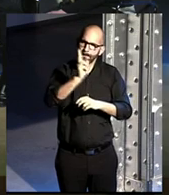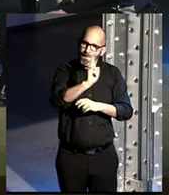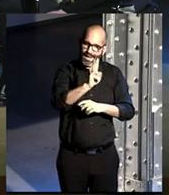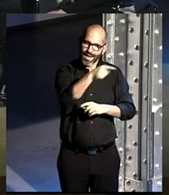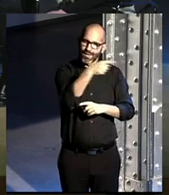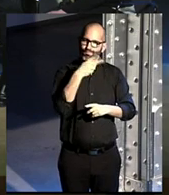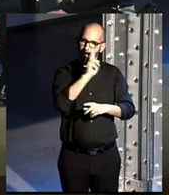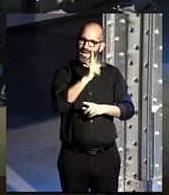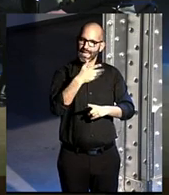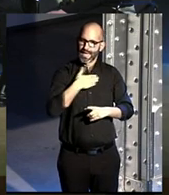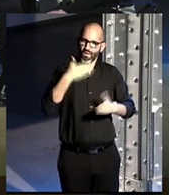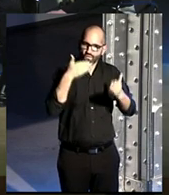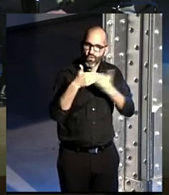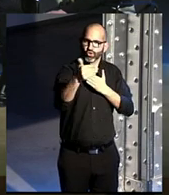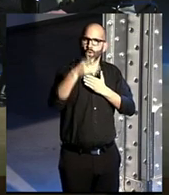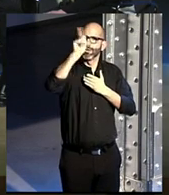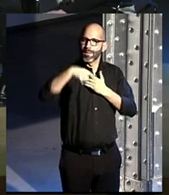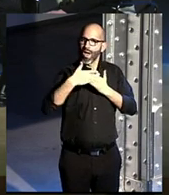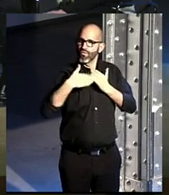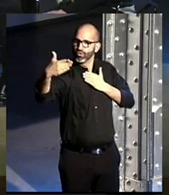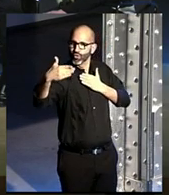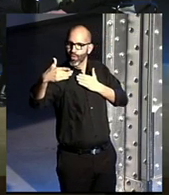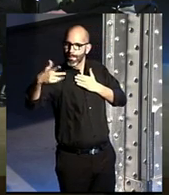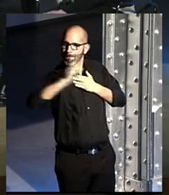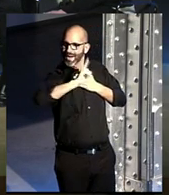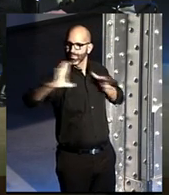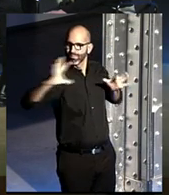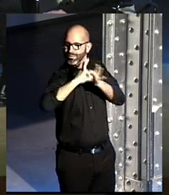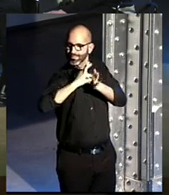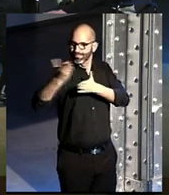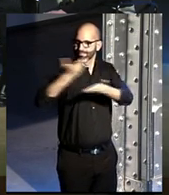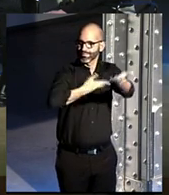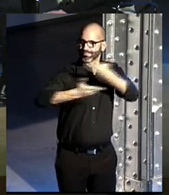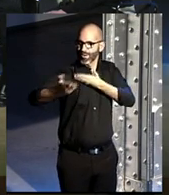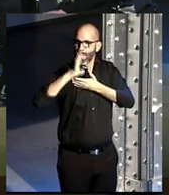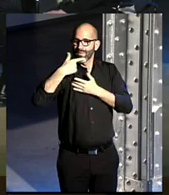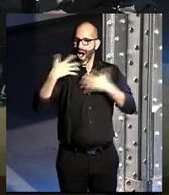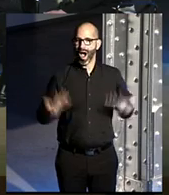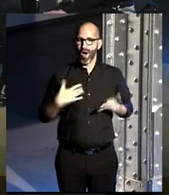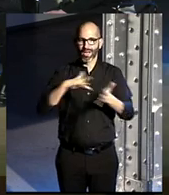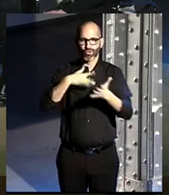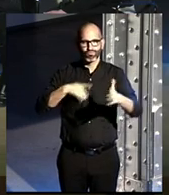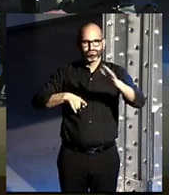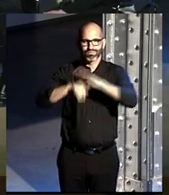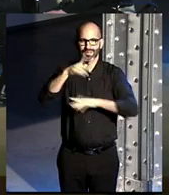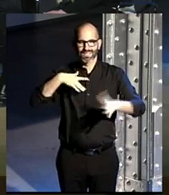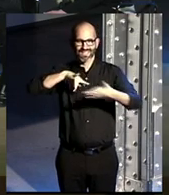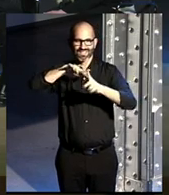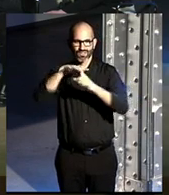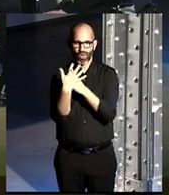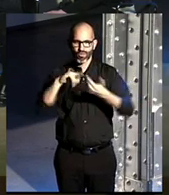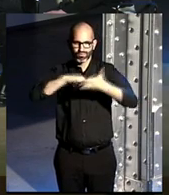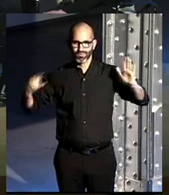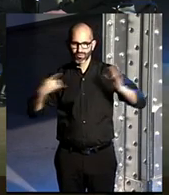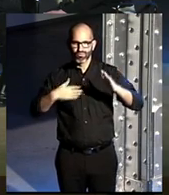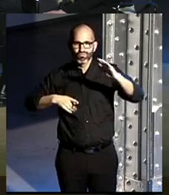del interés del futuro por Verne, porque ahora en pleno auge de las corrientes retrofuturistas y del interés del género, sobre todo de